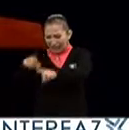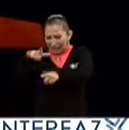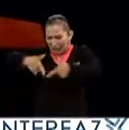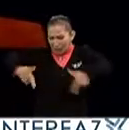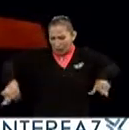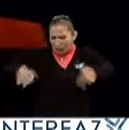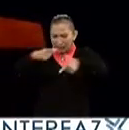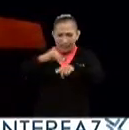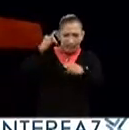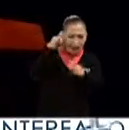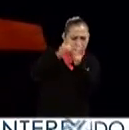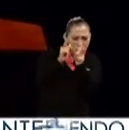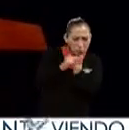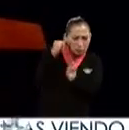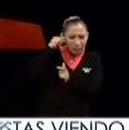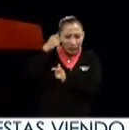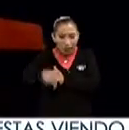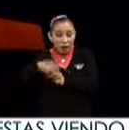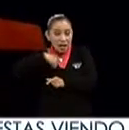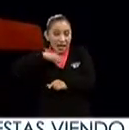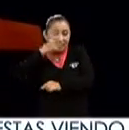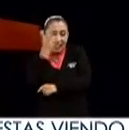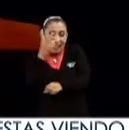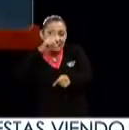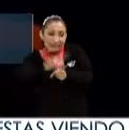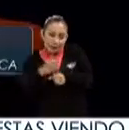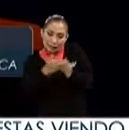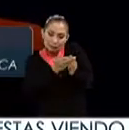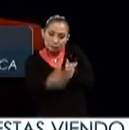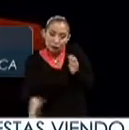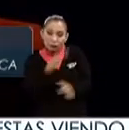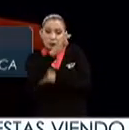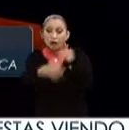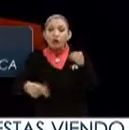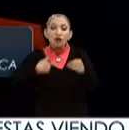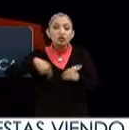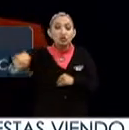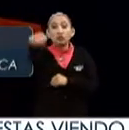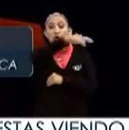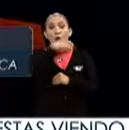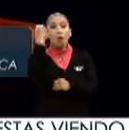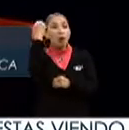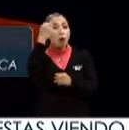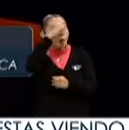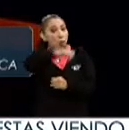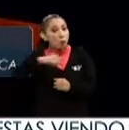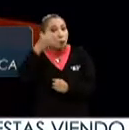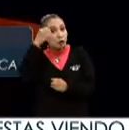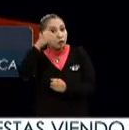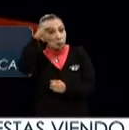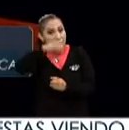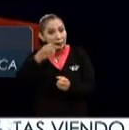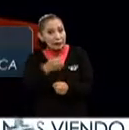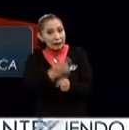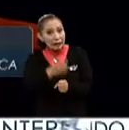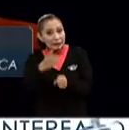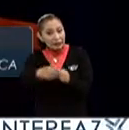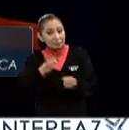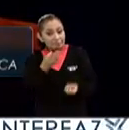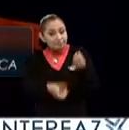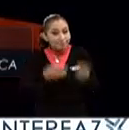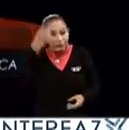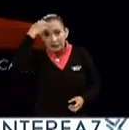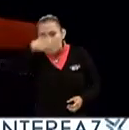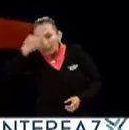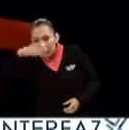lingüística de México y donde, a lo largo de 3 días, todos tendremos la oportunidad de intercambiar saberes y experiencias